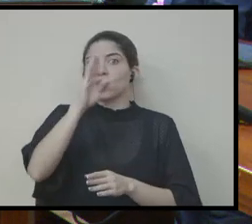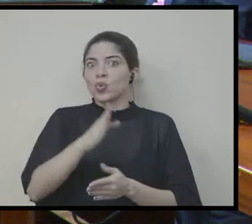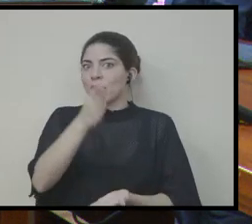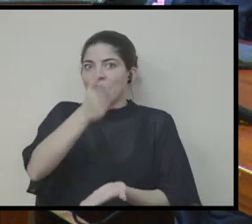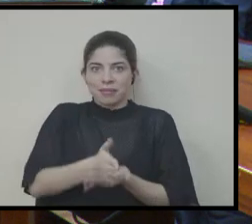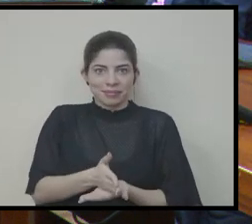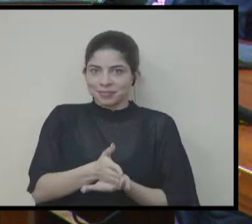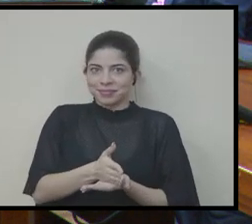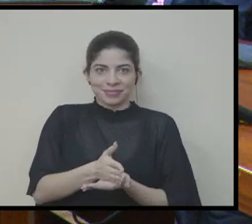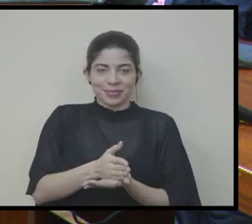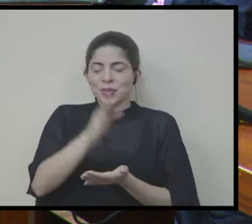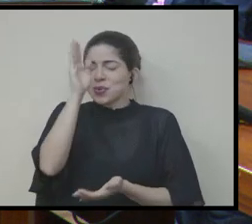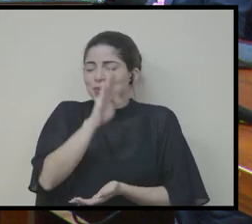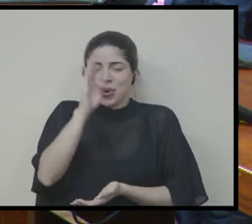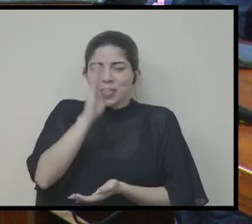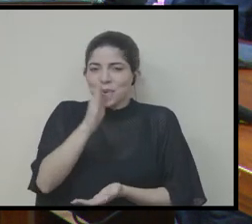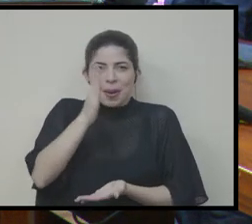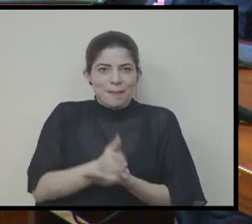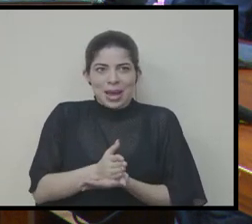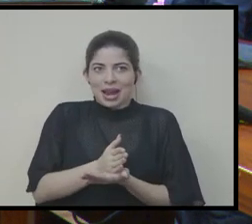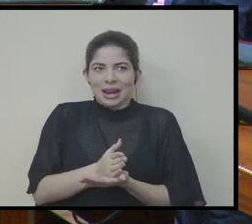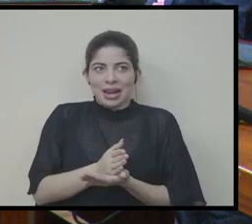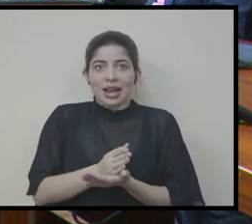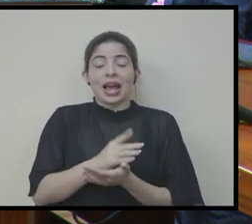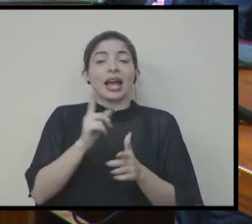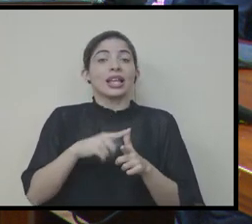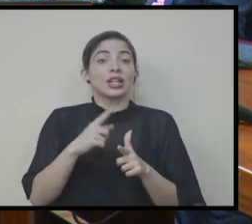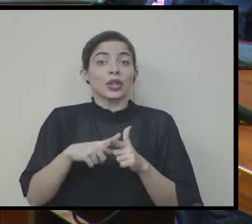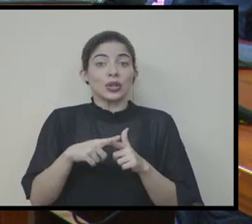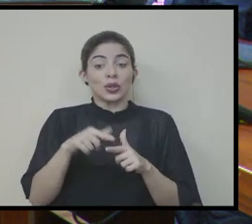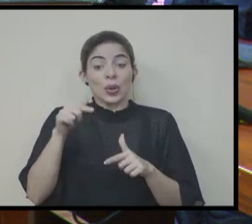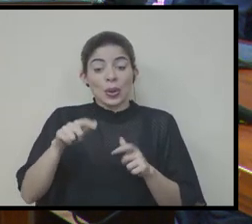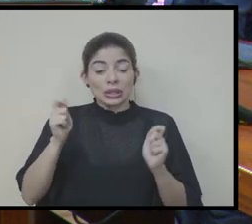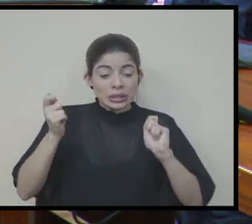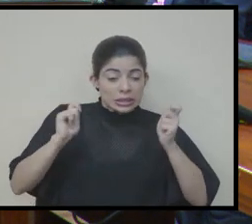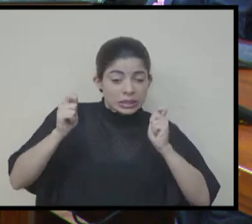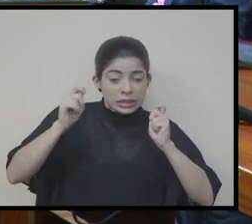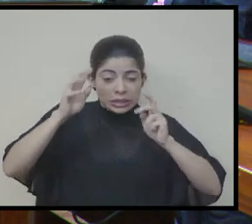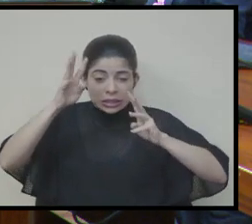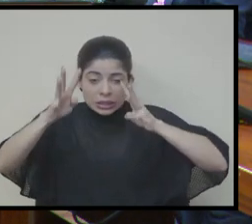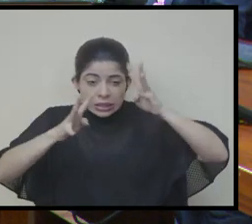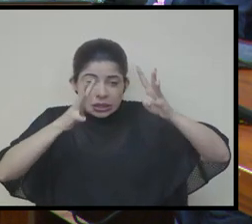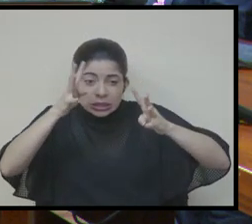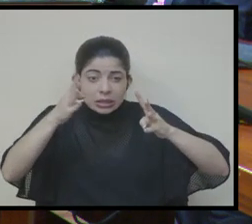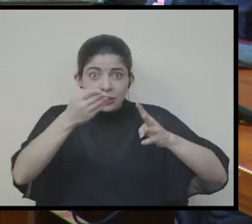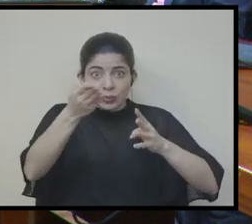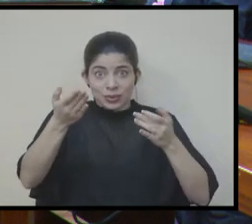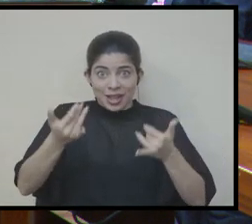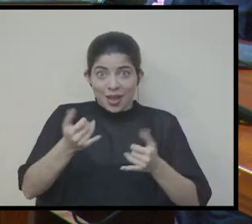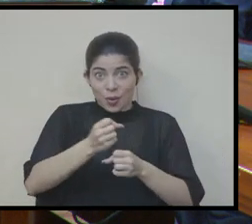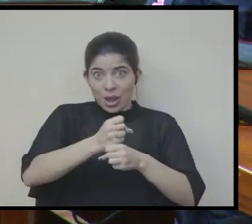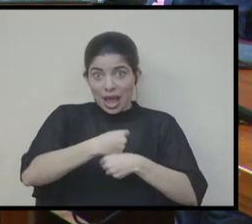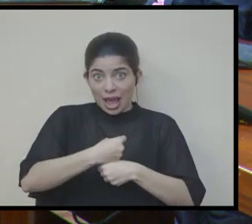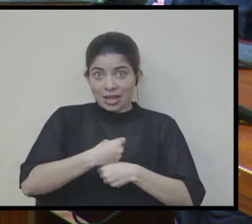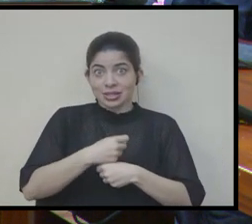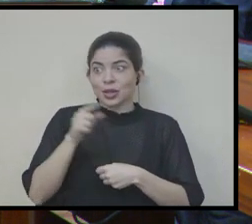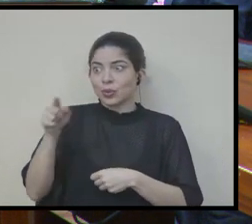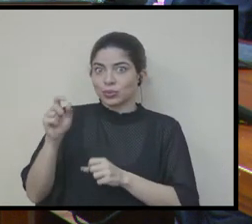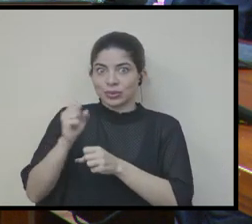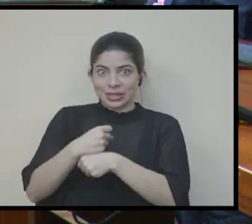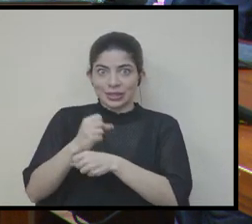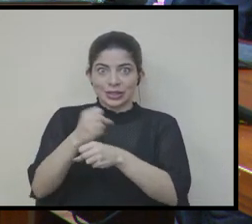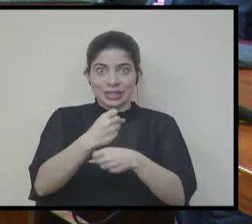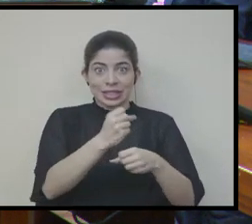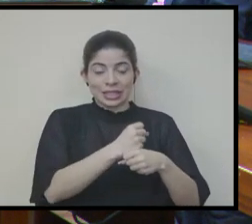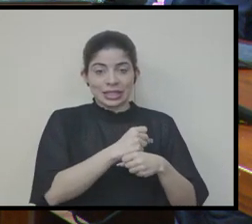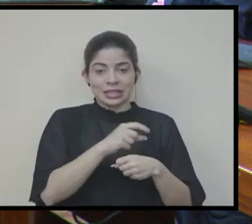¿verdad? Nunca, nunca, nunca, así. Y entonces, esta reinvención que están haciendo ustedes, que la tuvo que hacer usted,